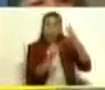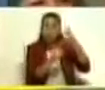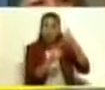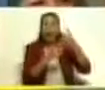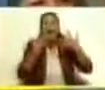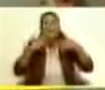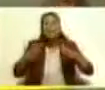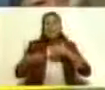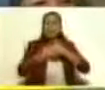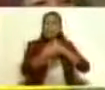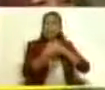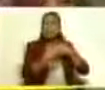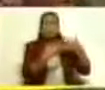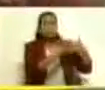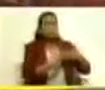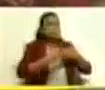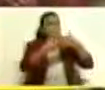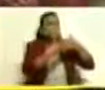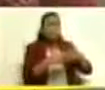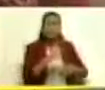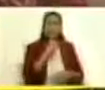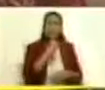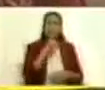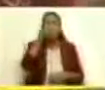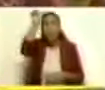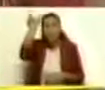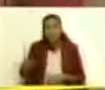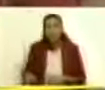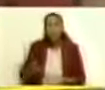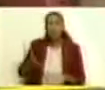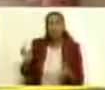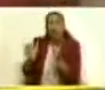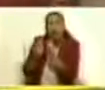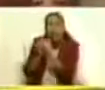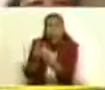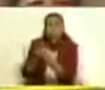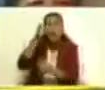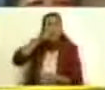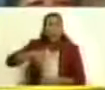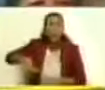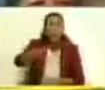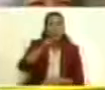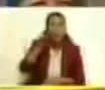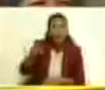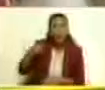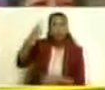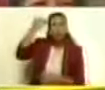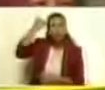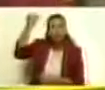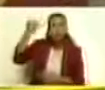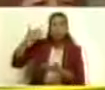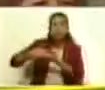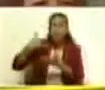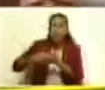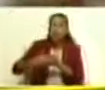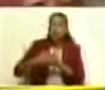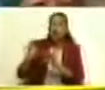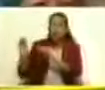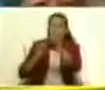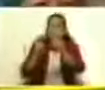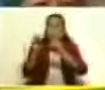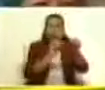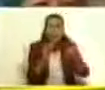pesar del bloqueo que nos tienen, usted va a la mano con el pueblo porque consultó. Y fue, y